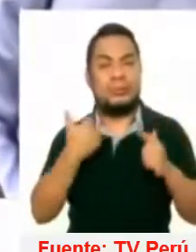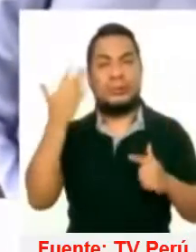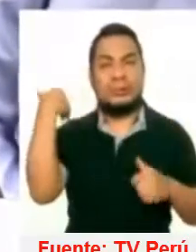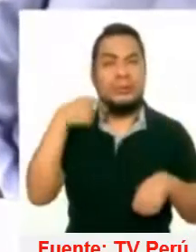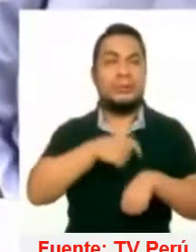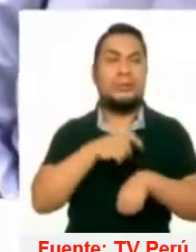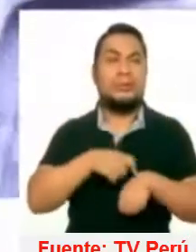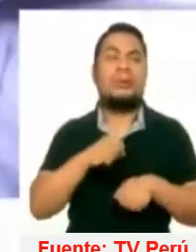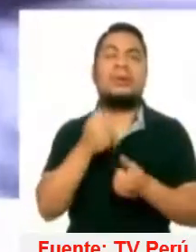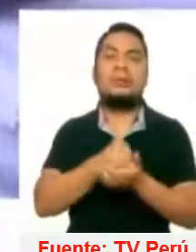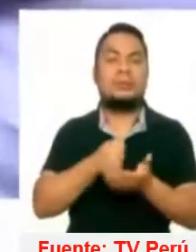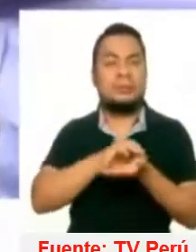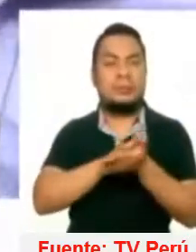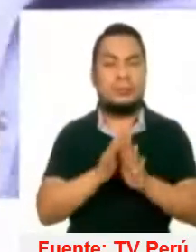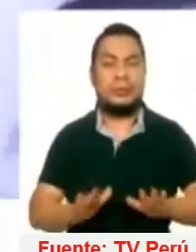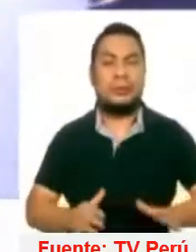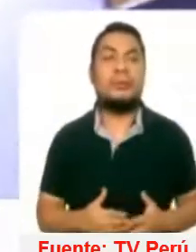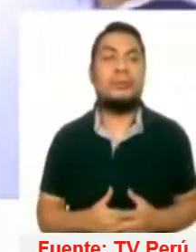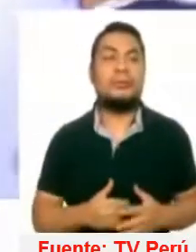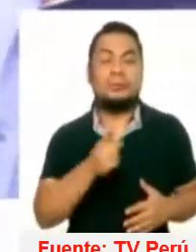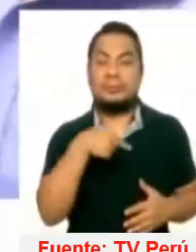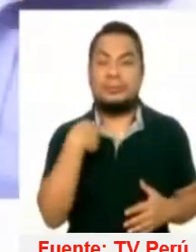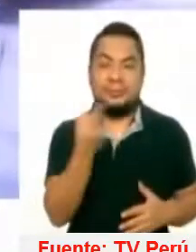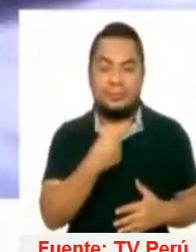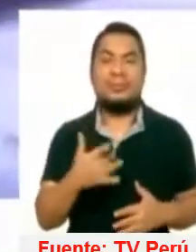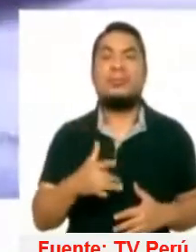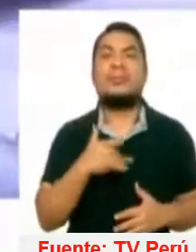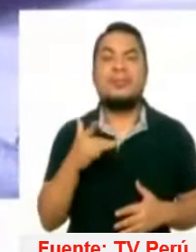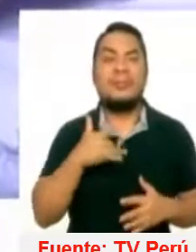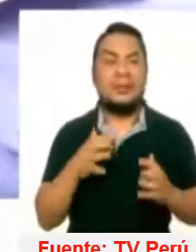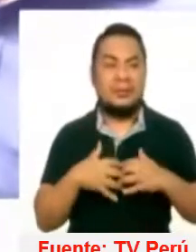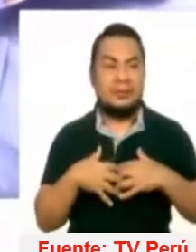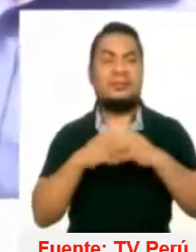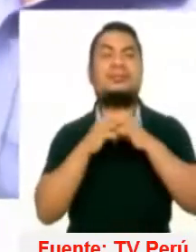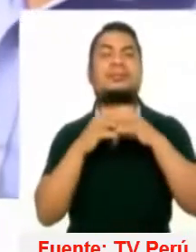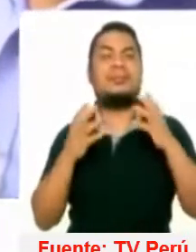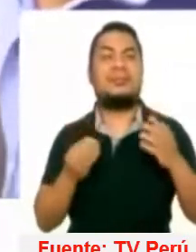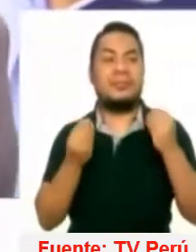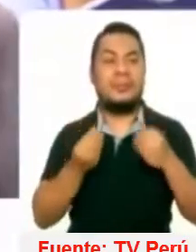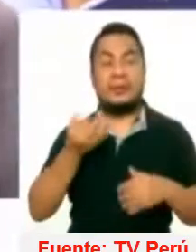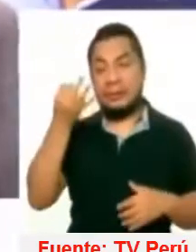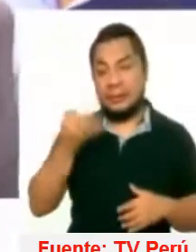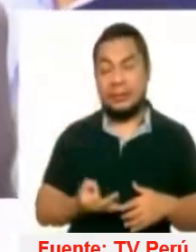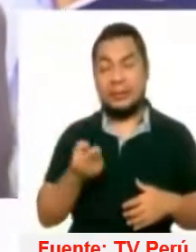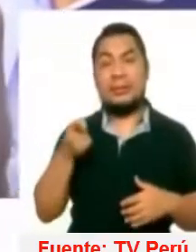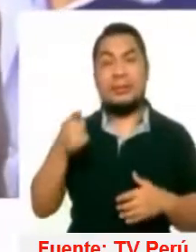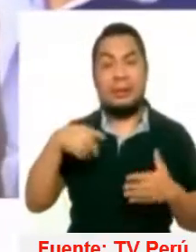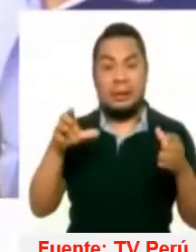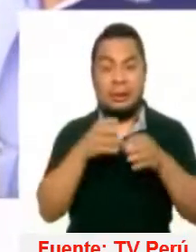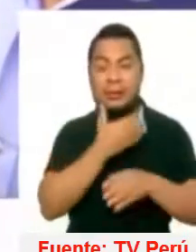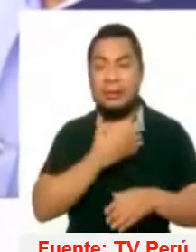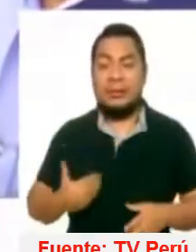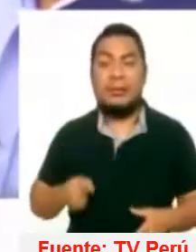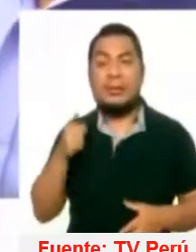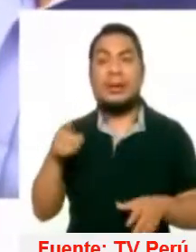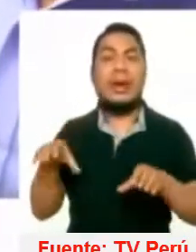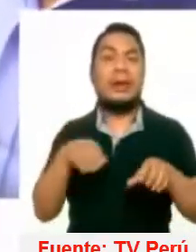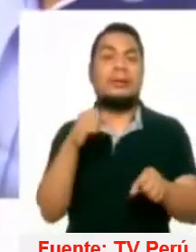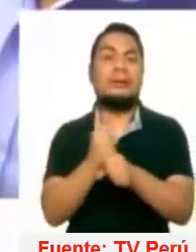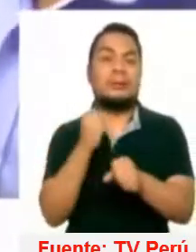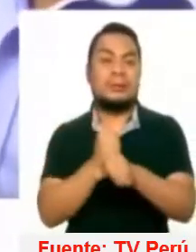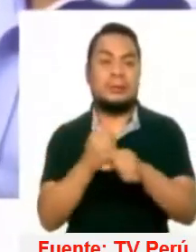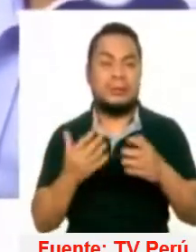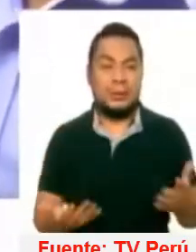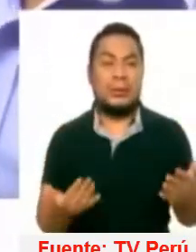en los tiempos de la pacificación. Nos sentimos refortalecidos porque realmente el Ejecutivo pues hace ese trabajo